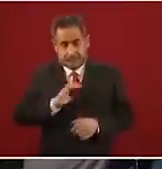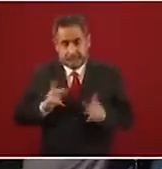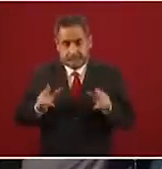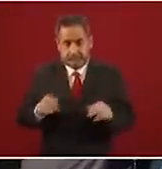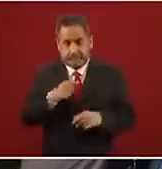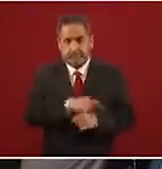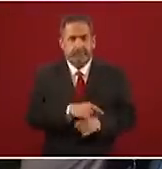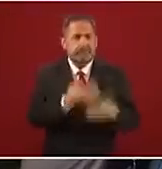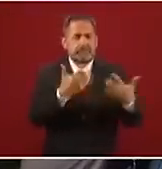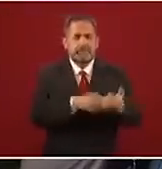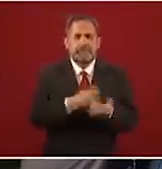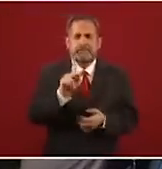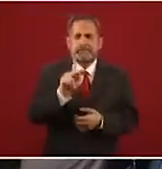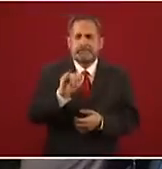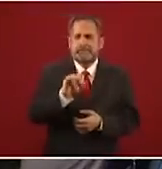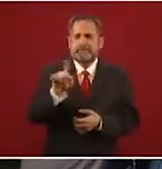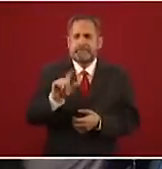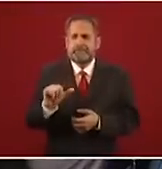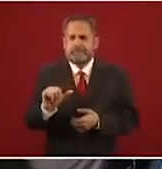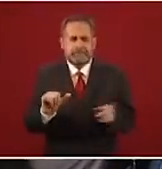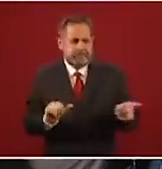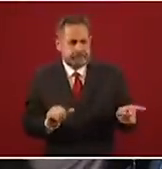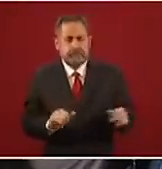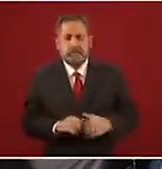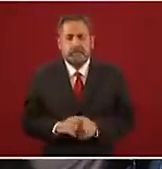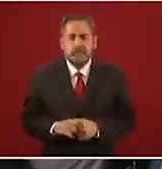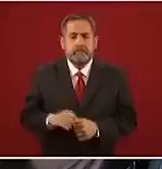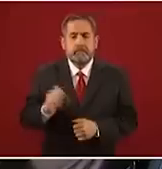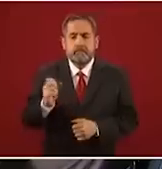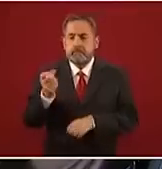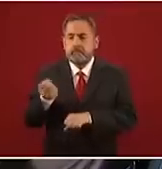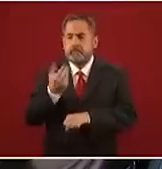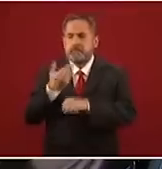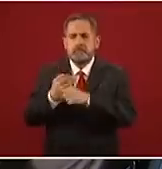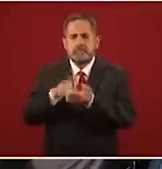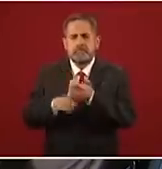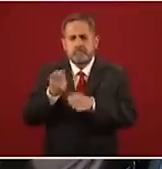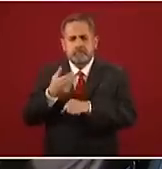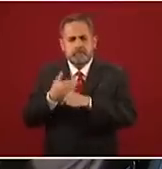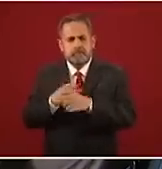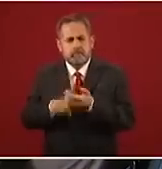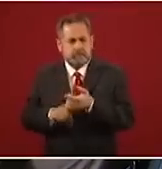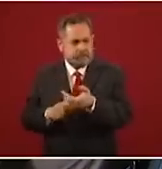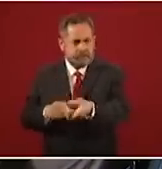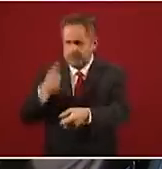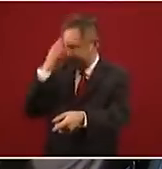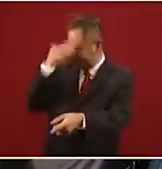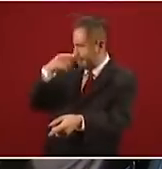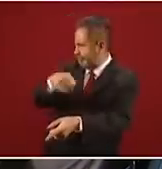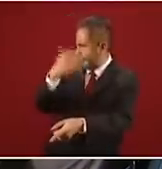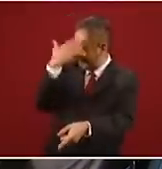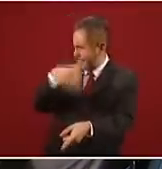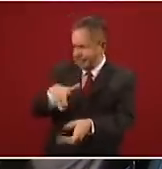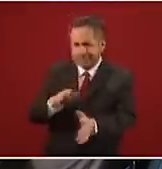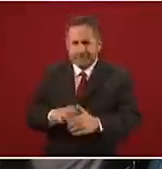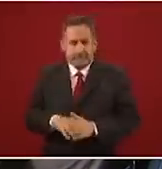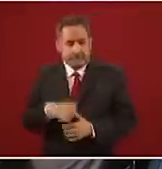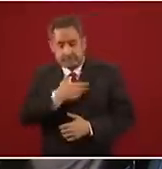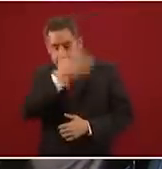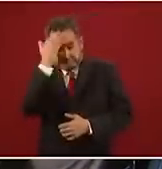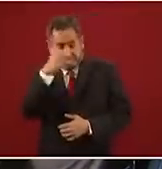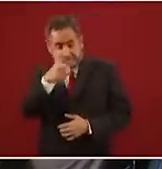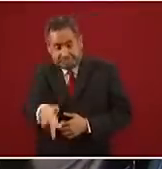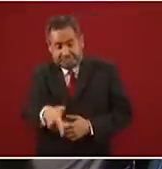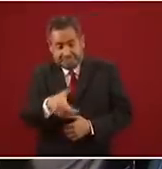empresa PISA. Nos comentaba el subsecretario Gatell, pues ya salió, que miren, esta, ya. Que nos, yo no sabía